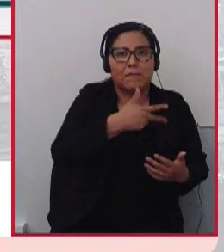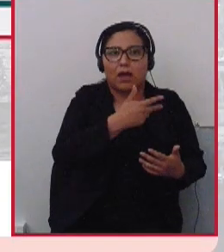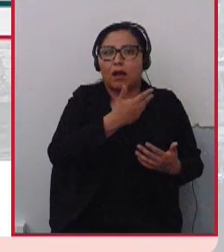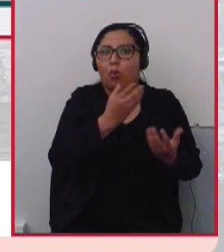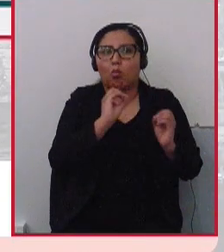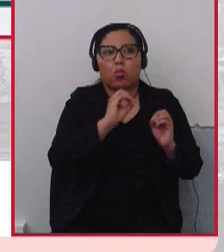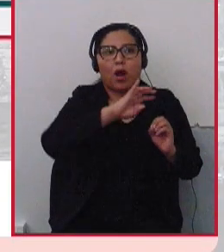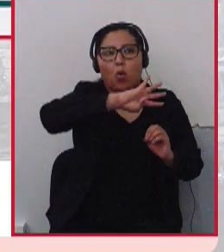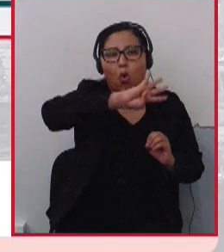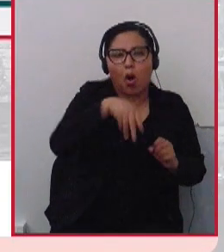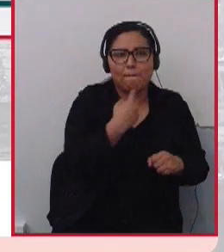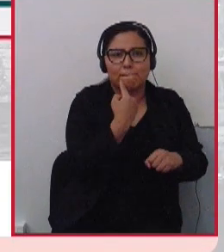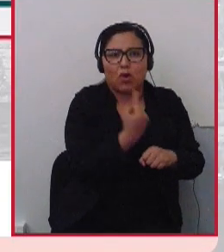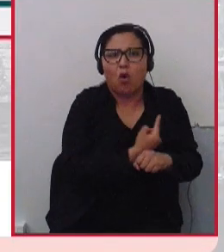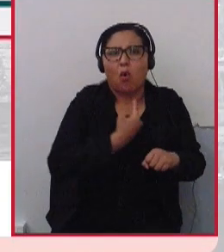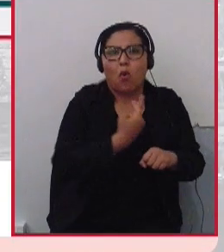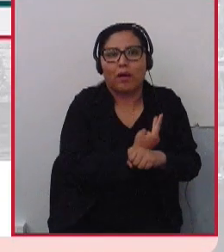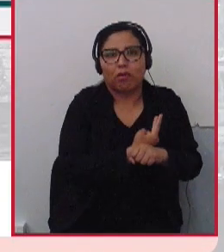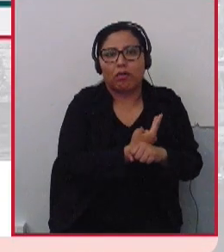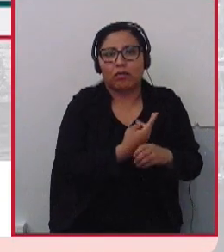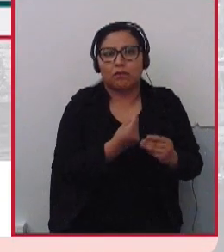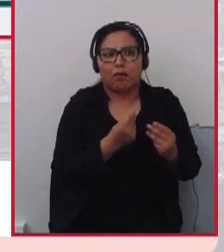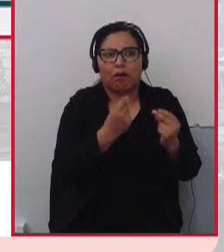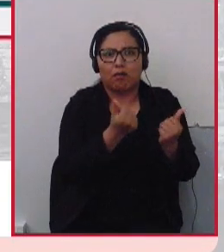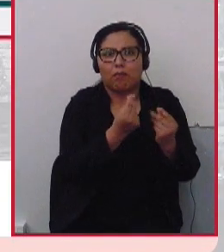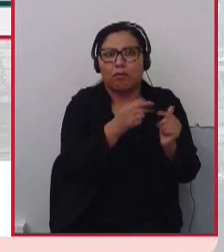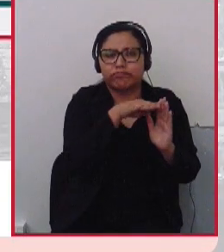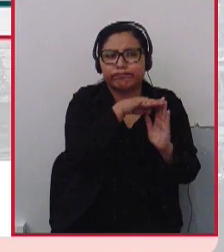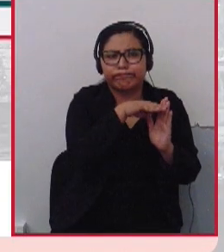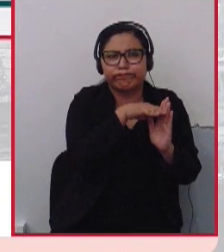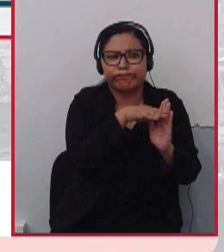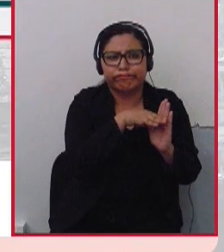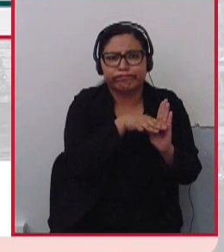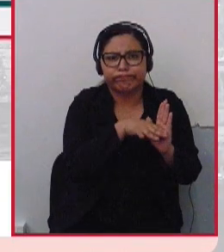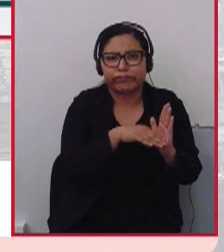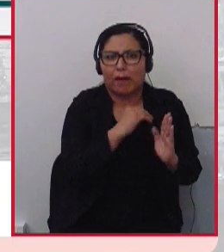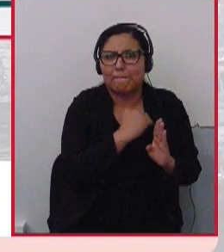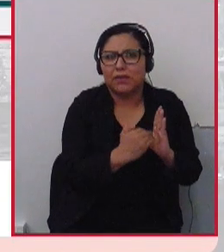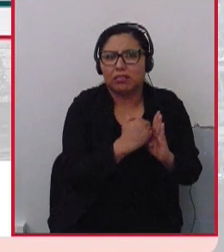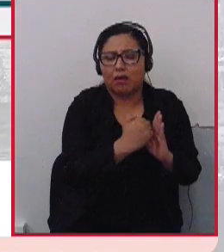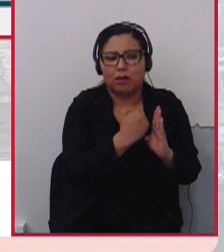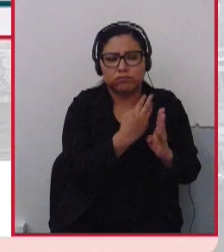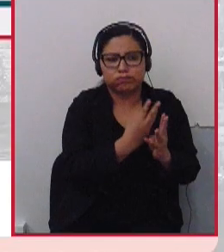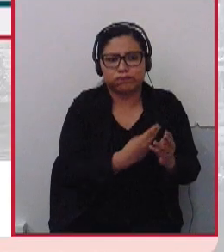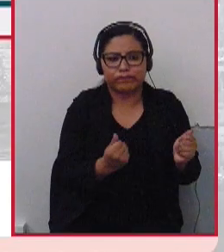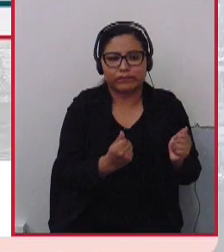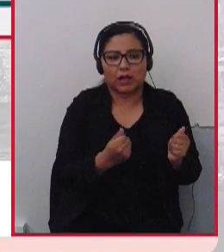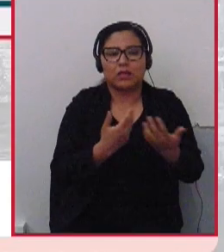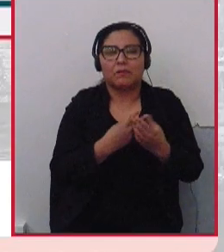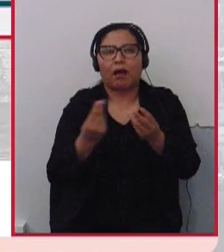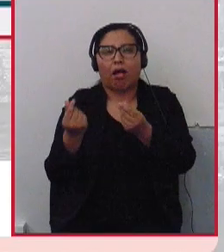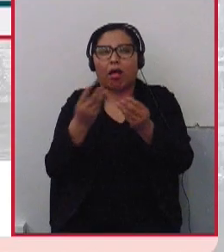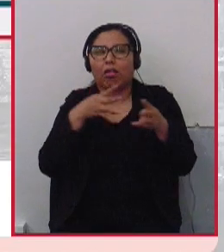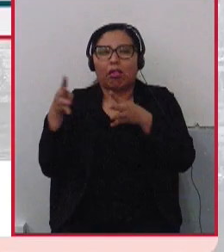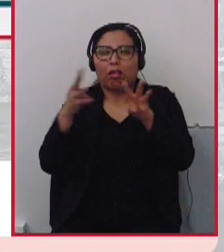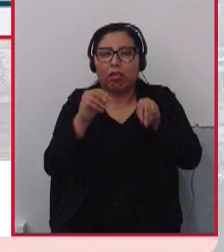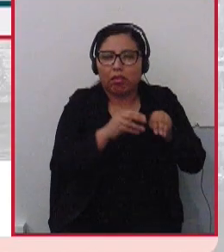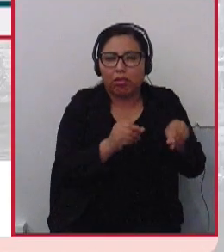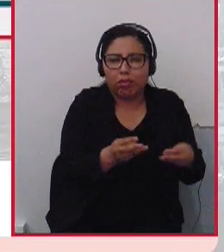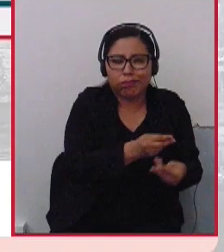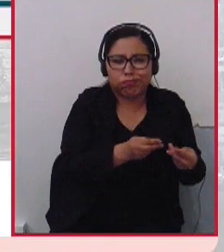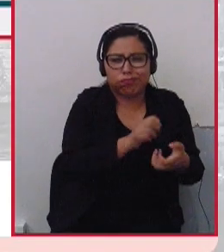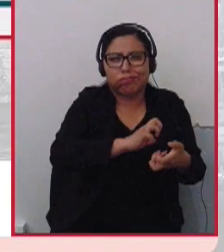yendo a la mitad de las horas de operación, temas de arenamiento. Entonces, había